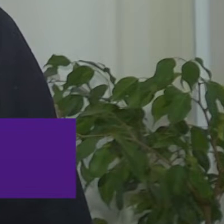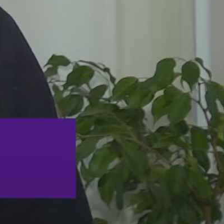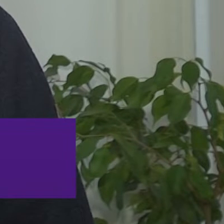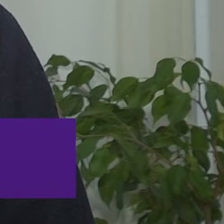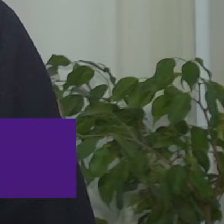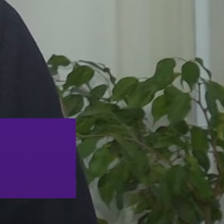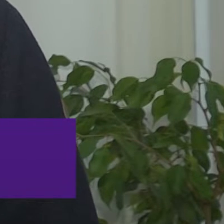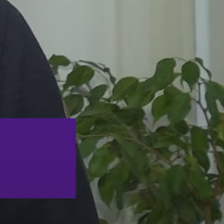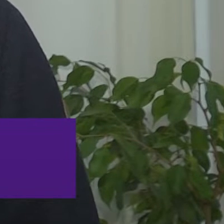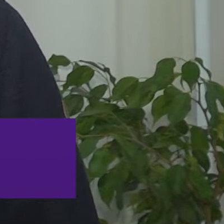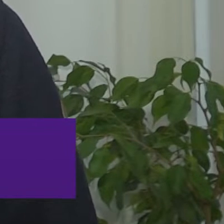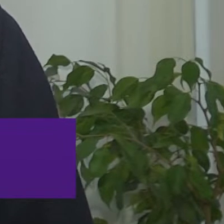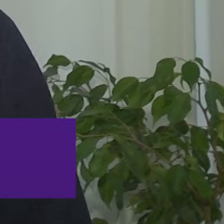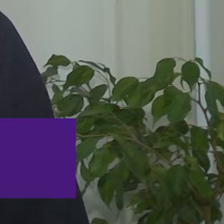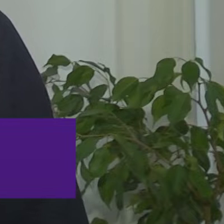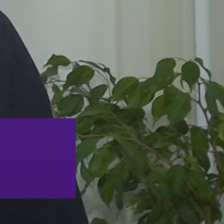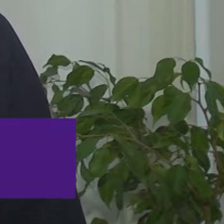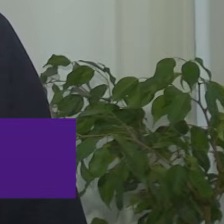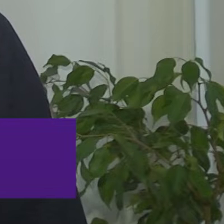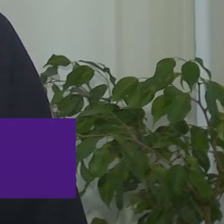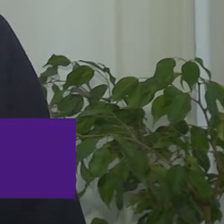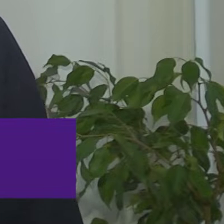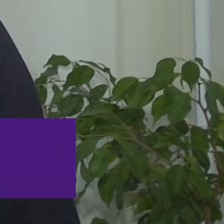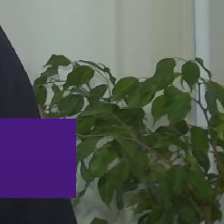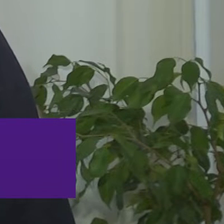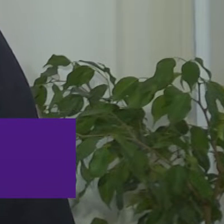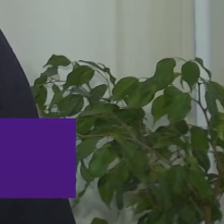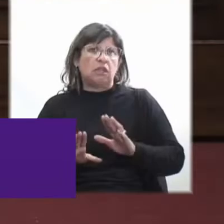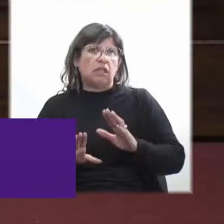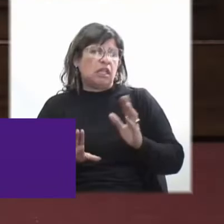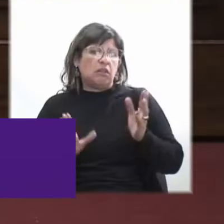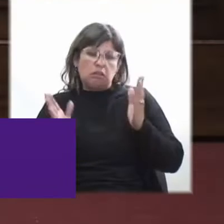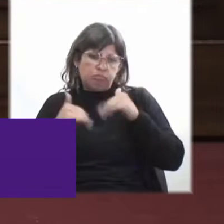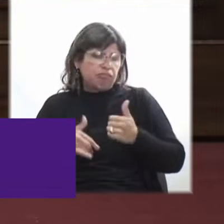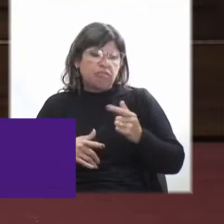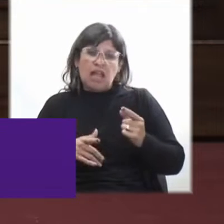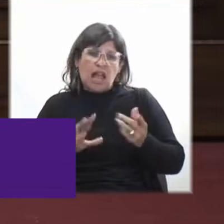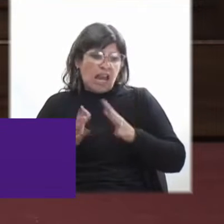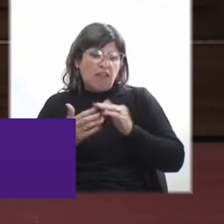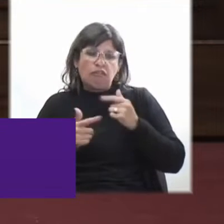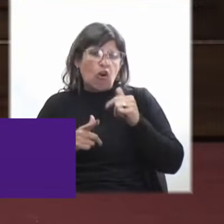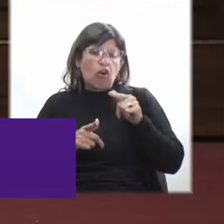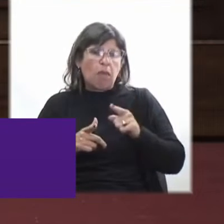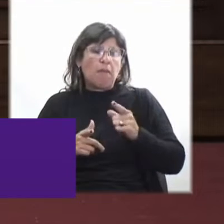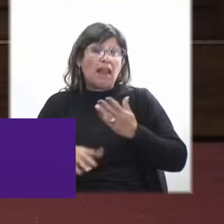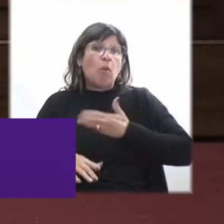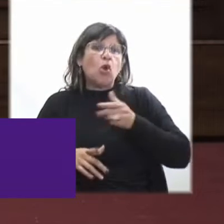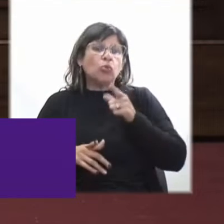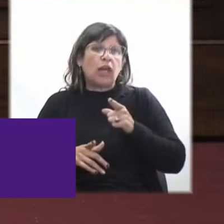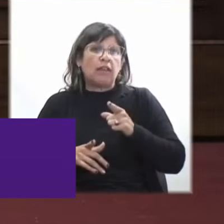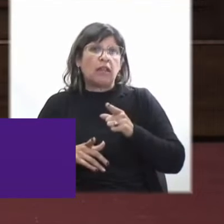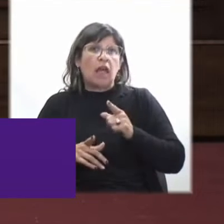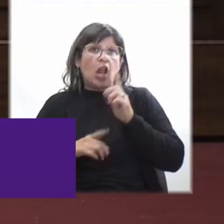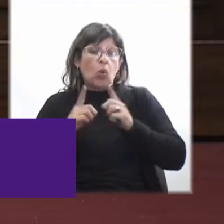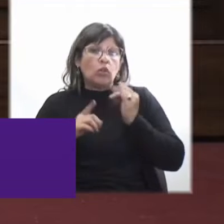generarle la atención necesaria para que tenga una muerte digna nosotros entendemos de que como sociedad lo